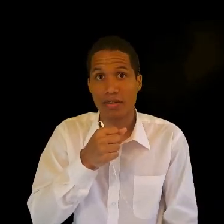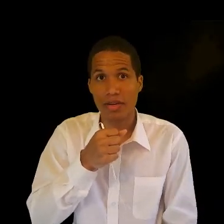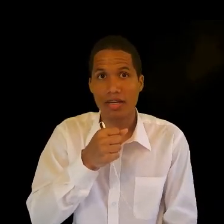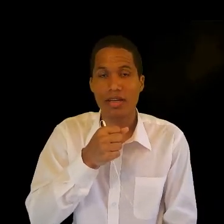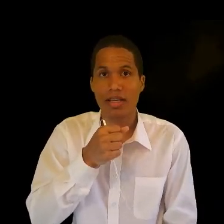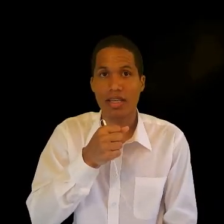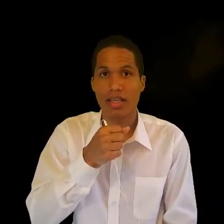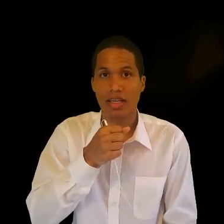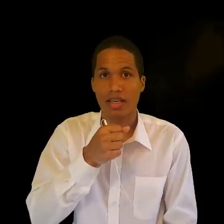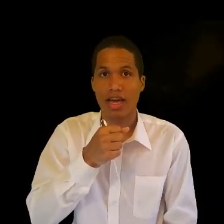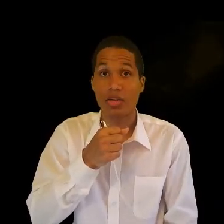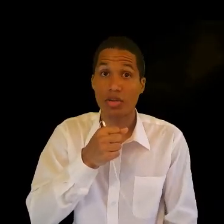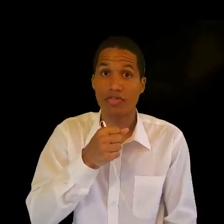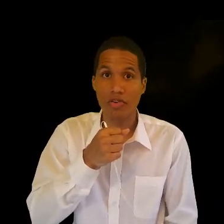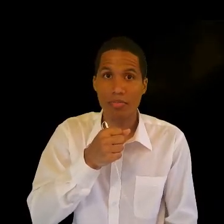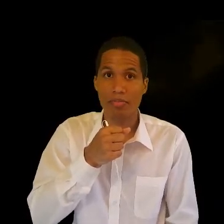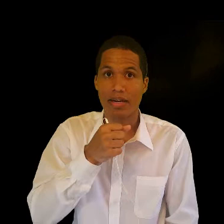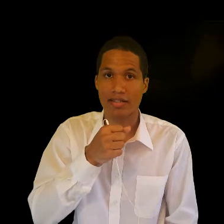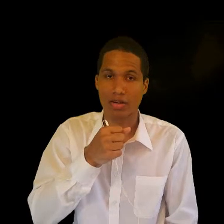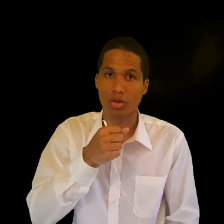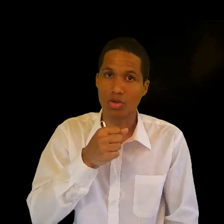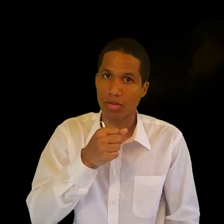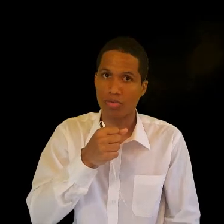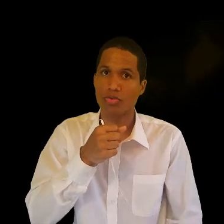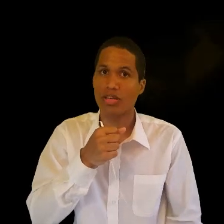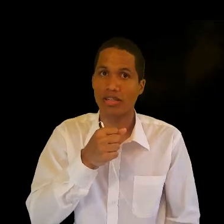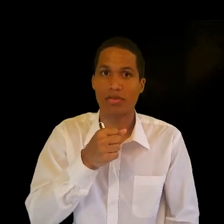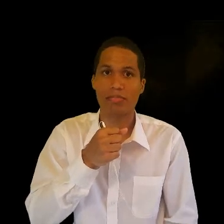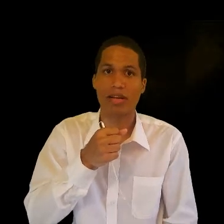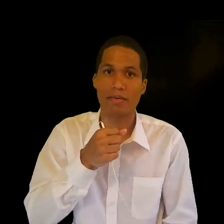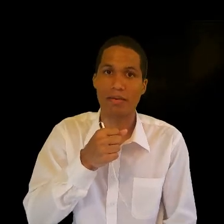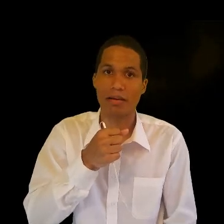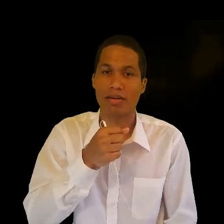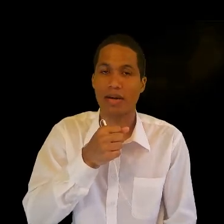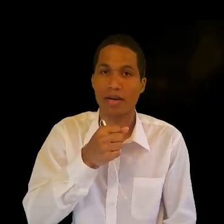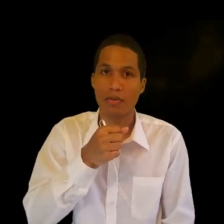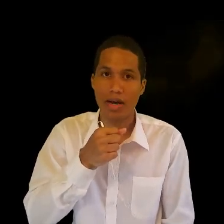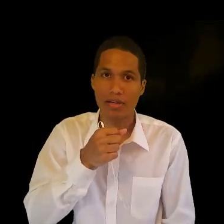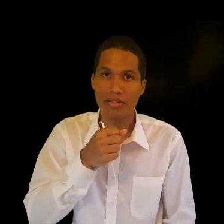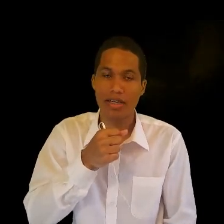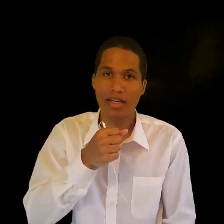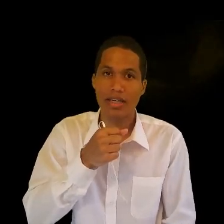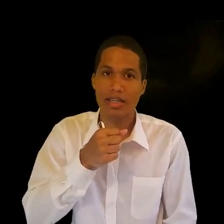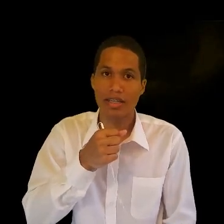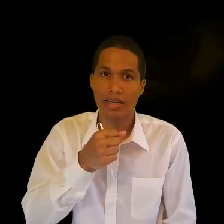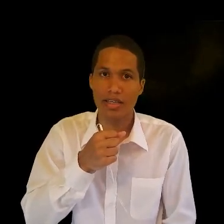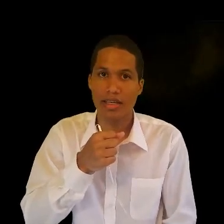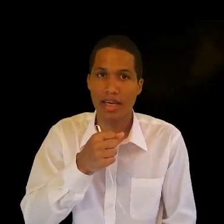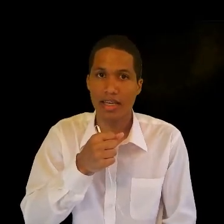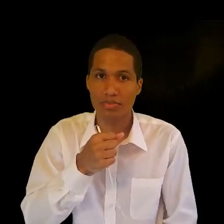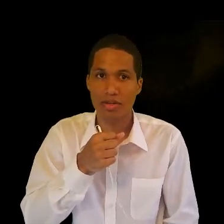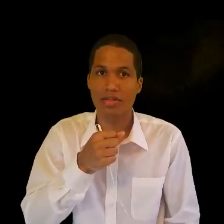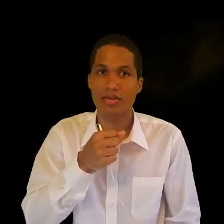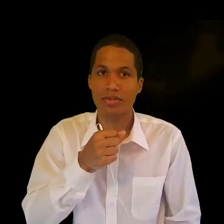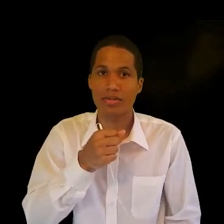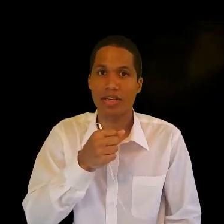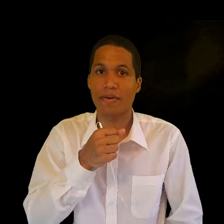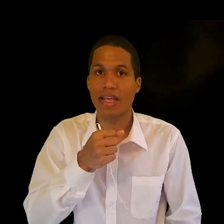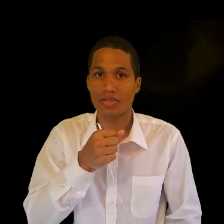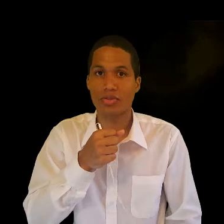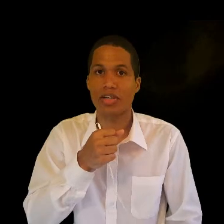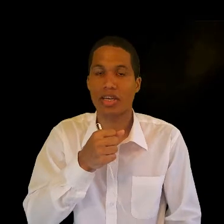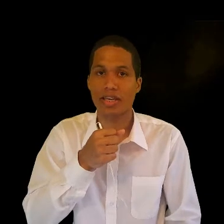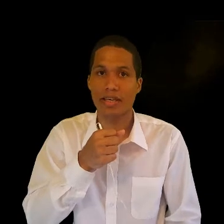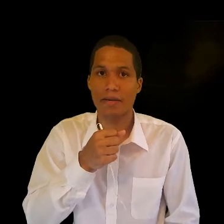también saber que hay otras formas para hacerlo, no solamente utilizando la palabra while, y es bueno